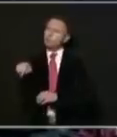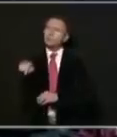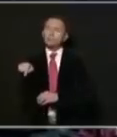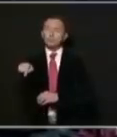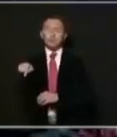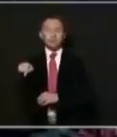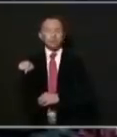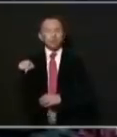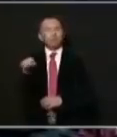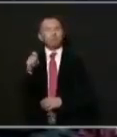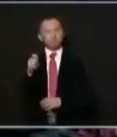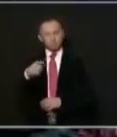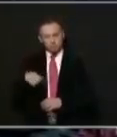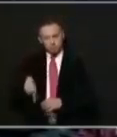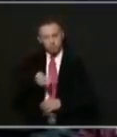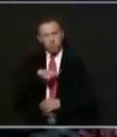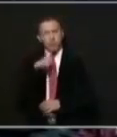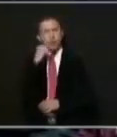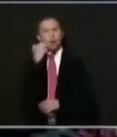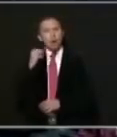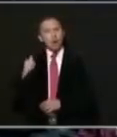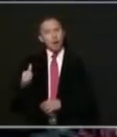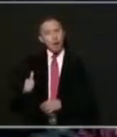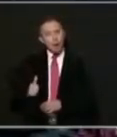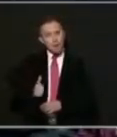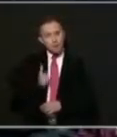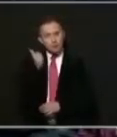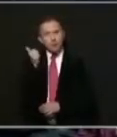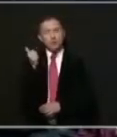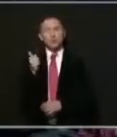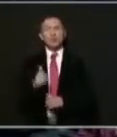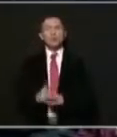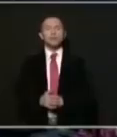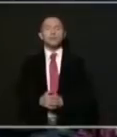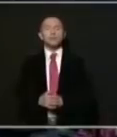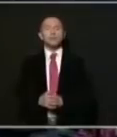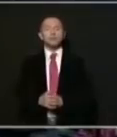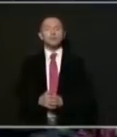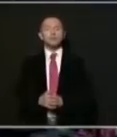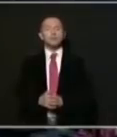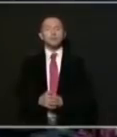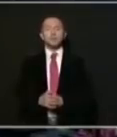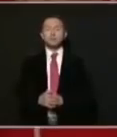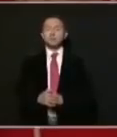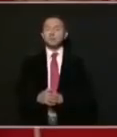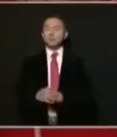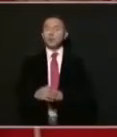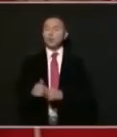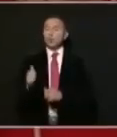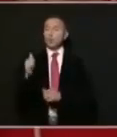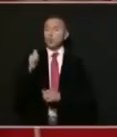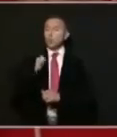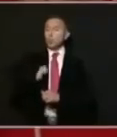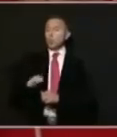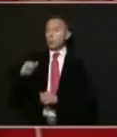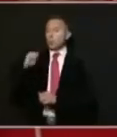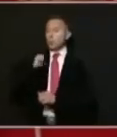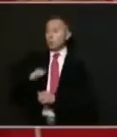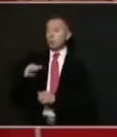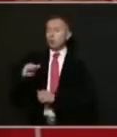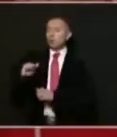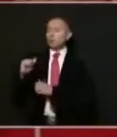aprovechar que nuestros antepasados nos dejaron esa